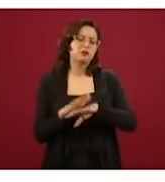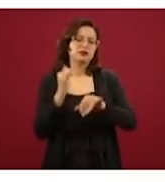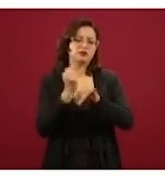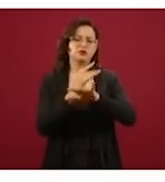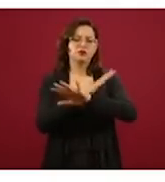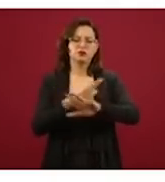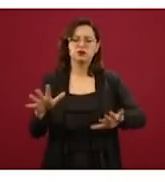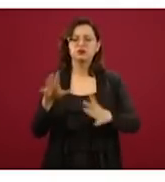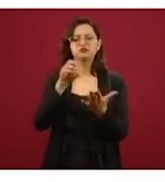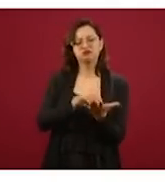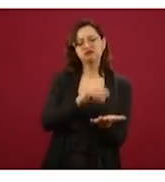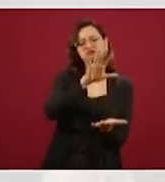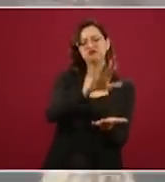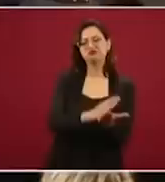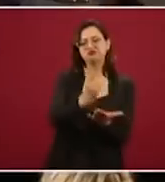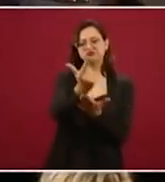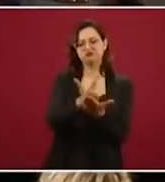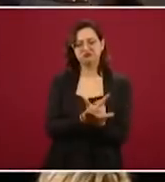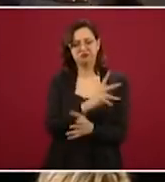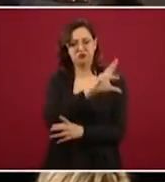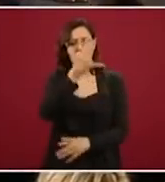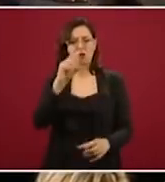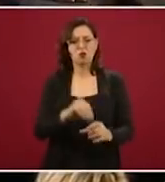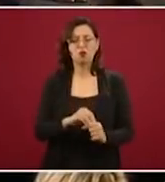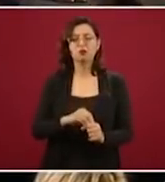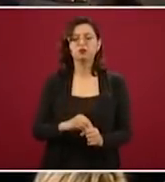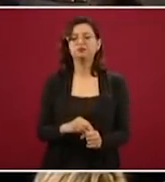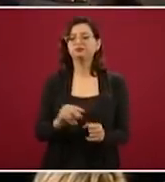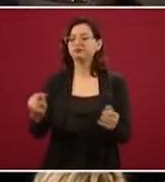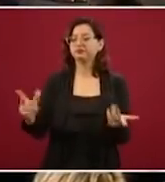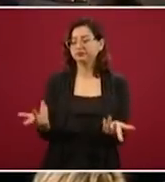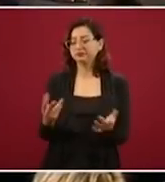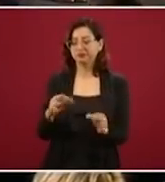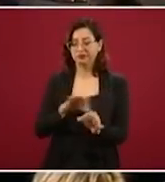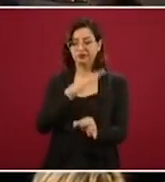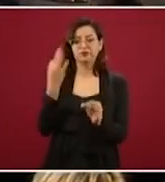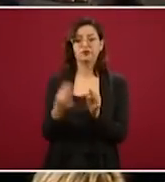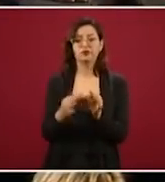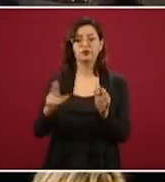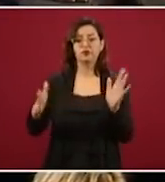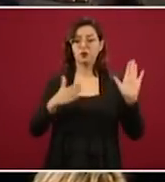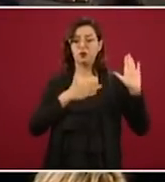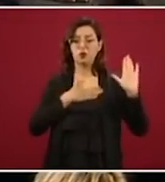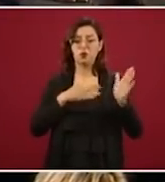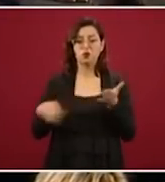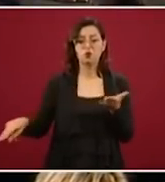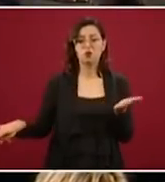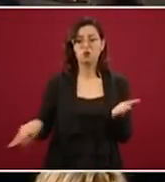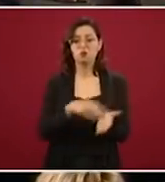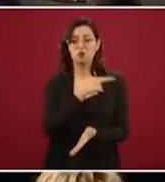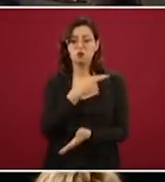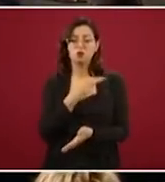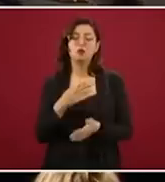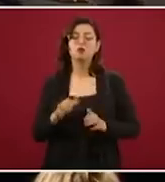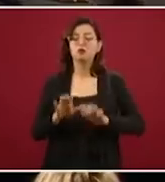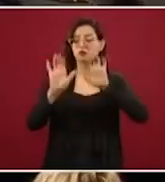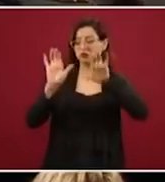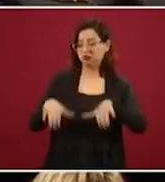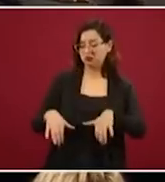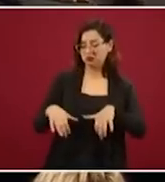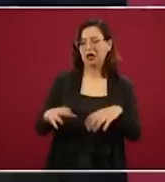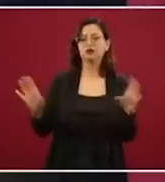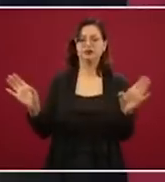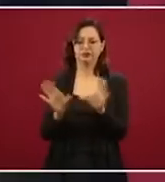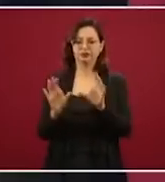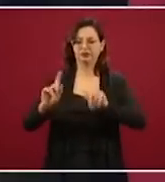que nos ayuden a volverlos más cumplidos. Se firma un manifiesto de cumplimiento y se obtiene una constancia de registro. El sistema está hecho